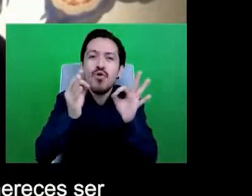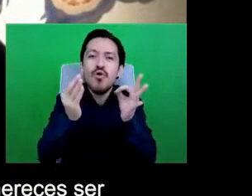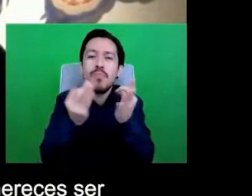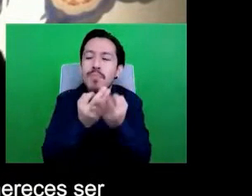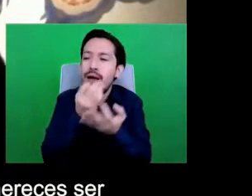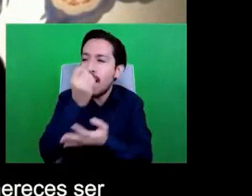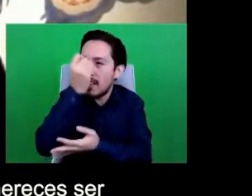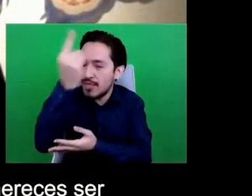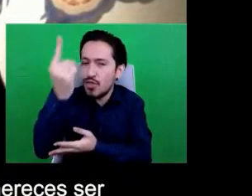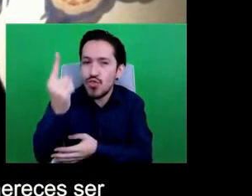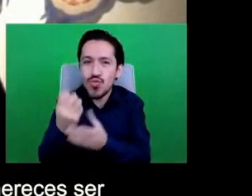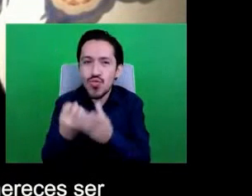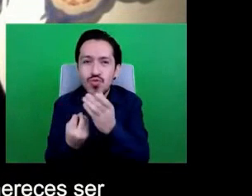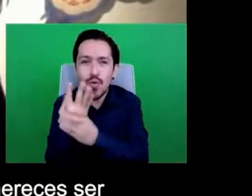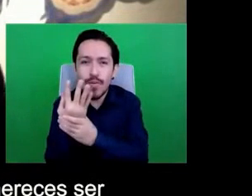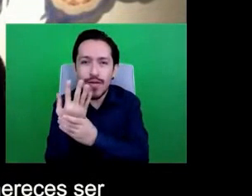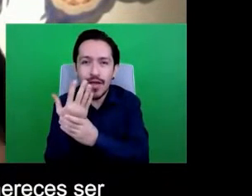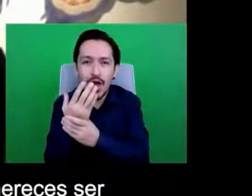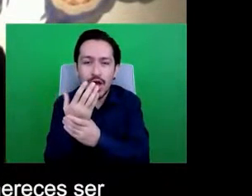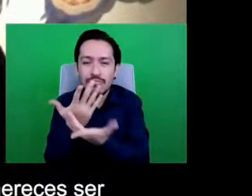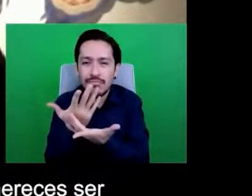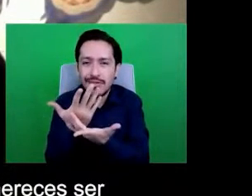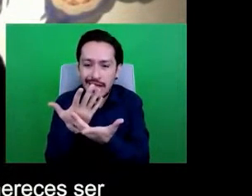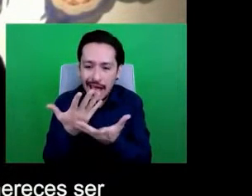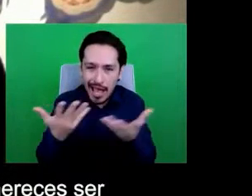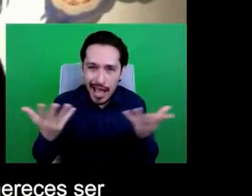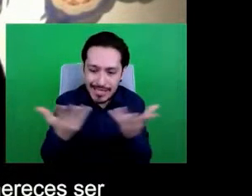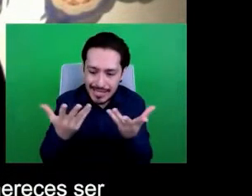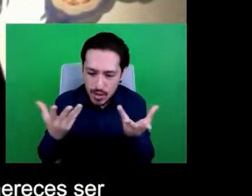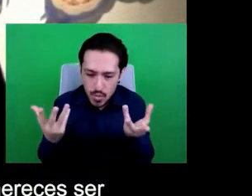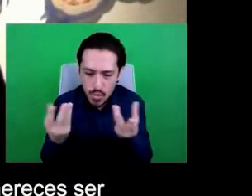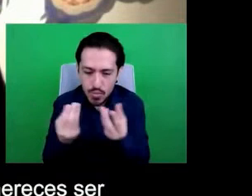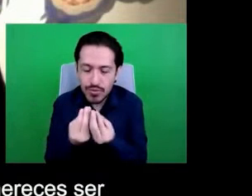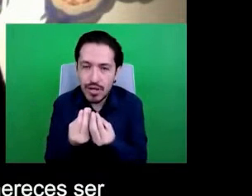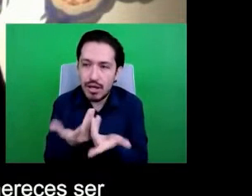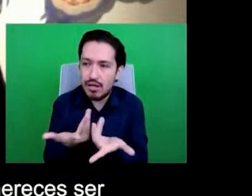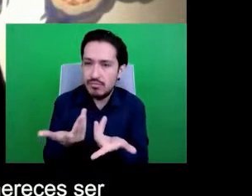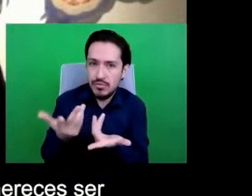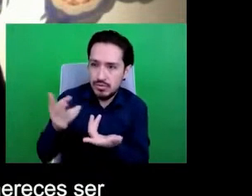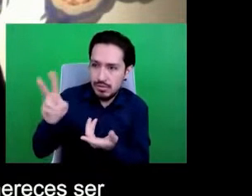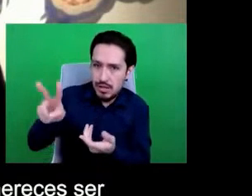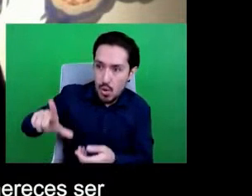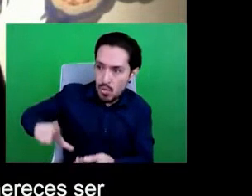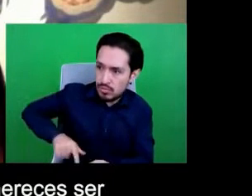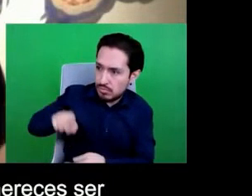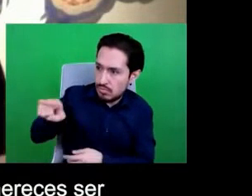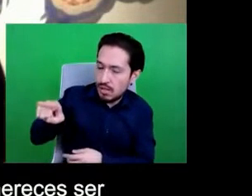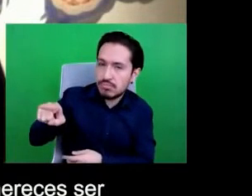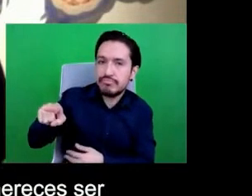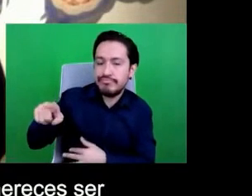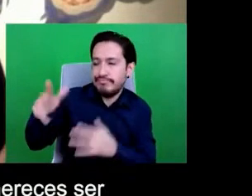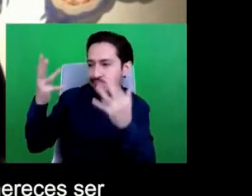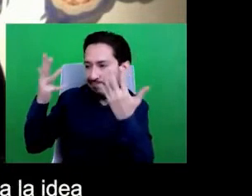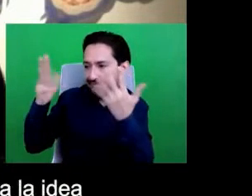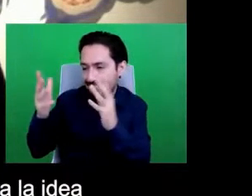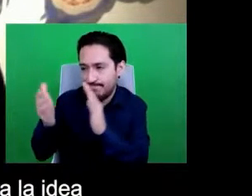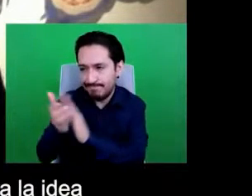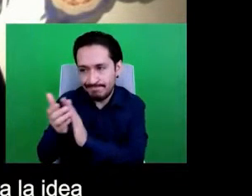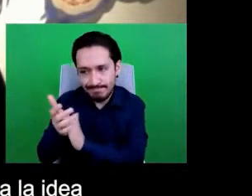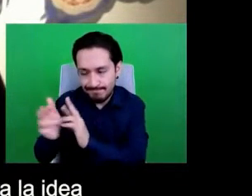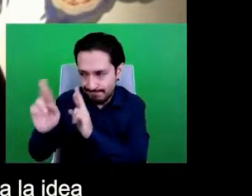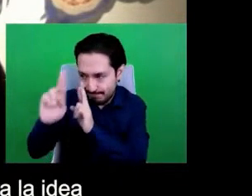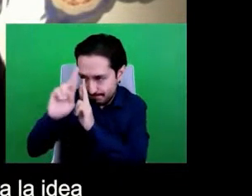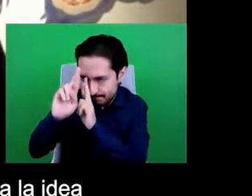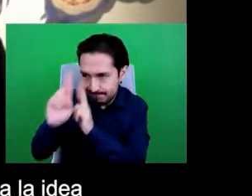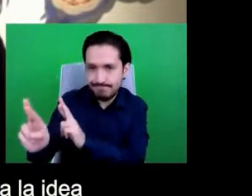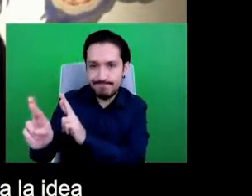co-creación, merece ser reconocido y merece ser aplaudido porque es un área de